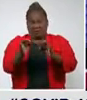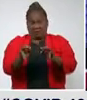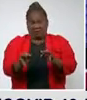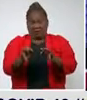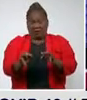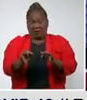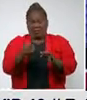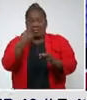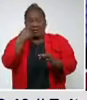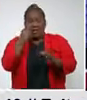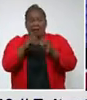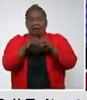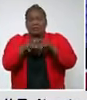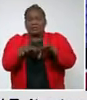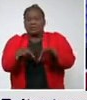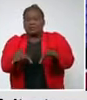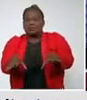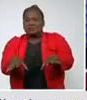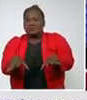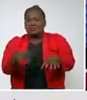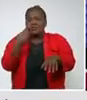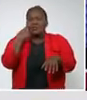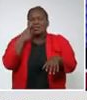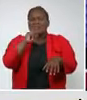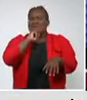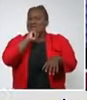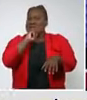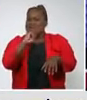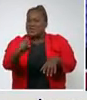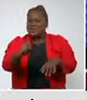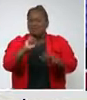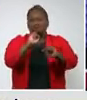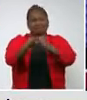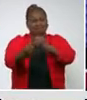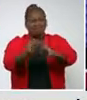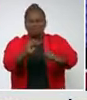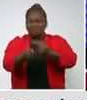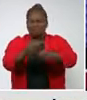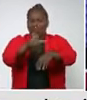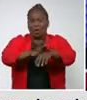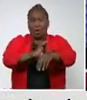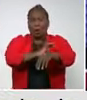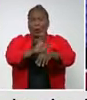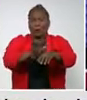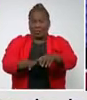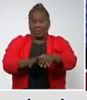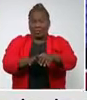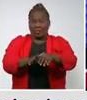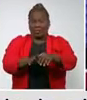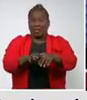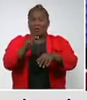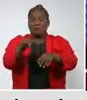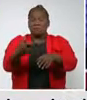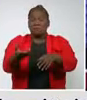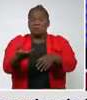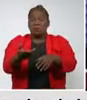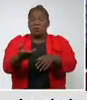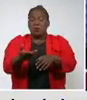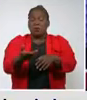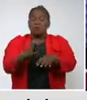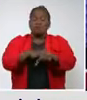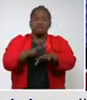alta transmisibilidad y lo difícil que se ha hecho su control por depender en gran medida